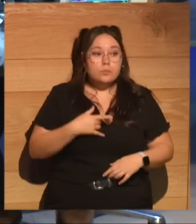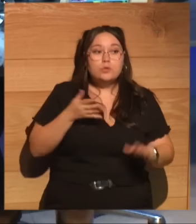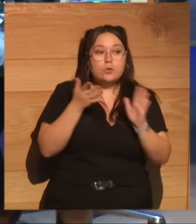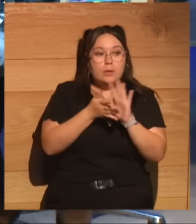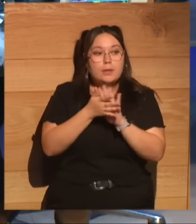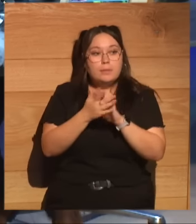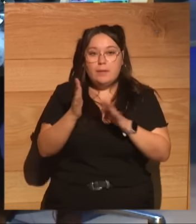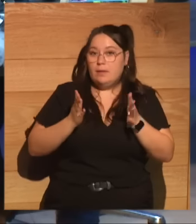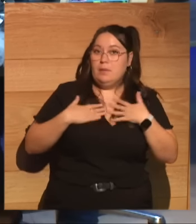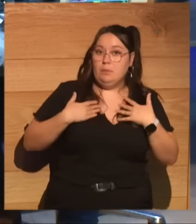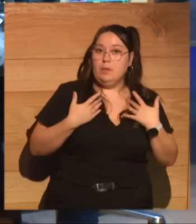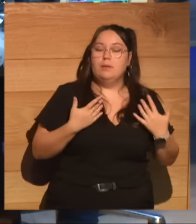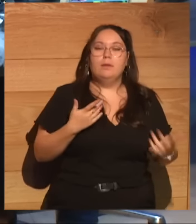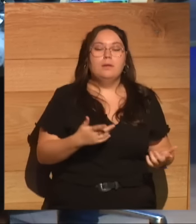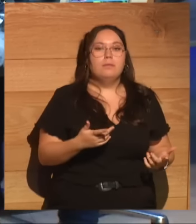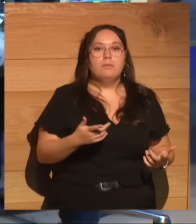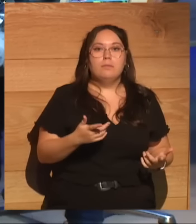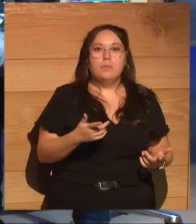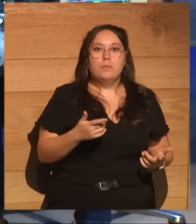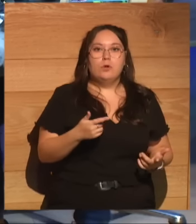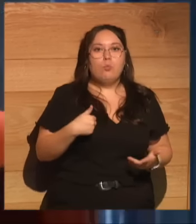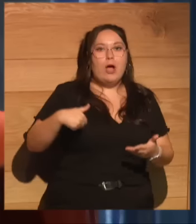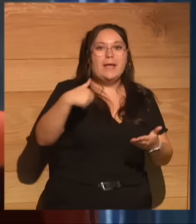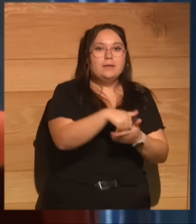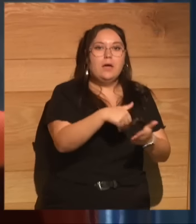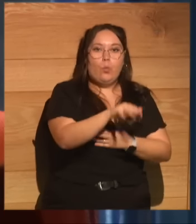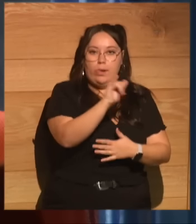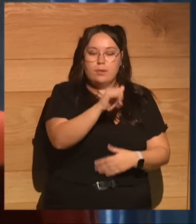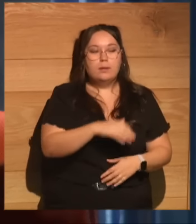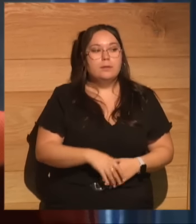explica que de repente reciba el lo curioso es que además